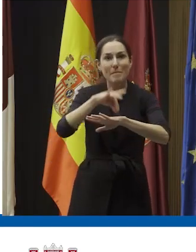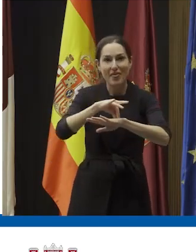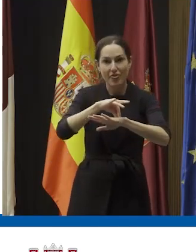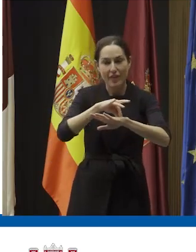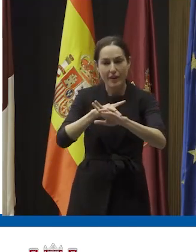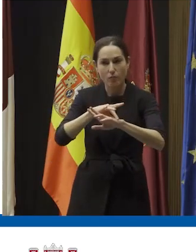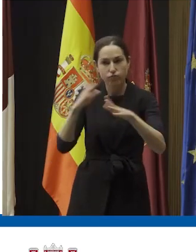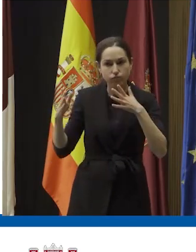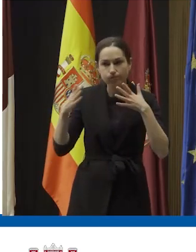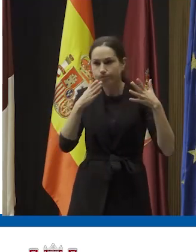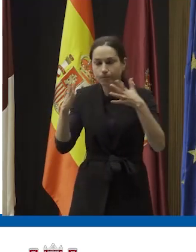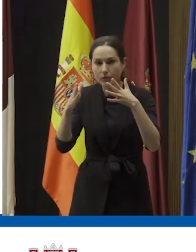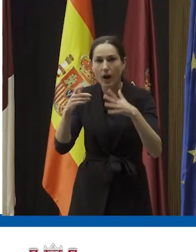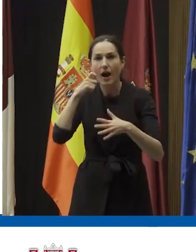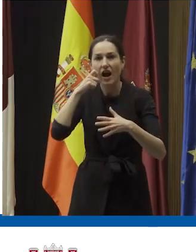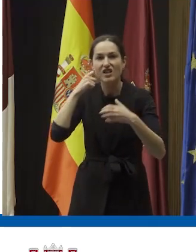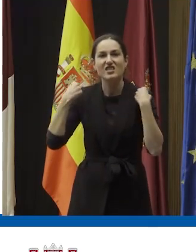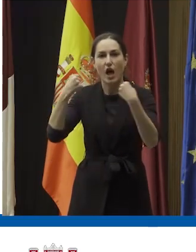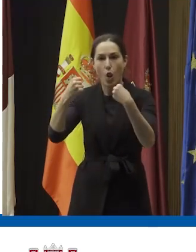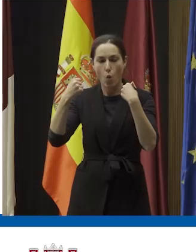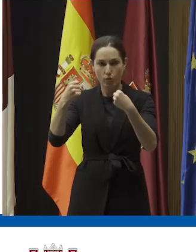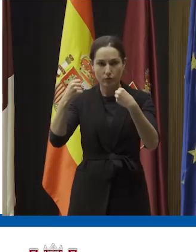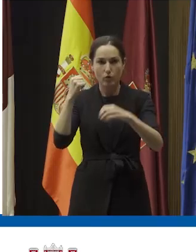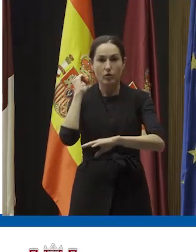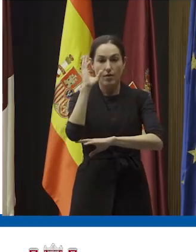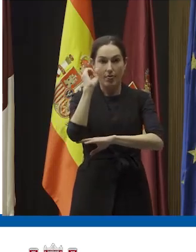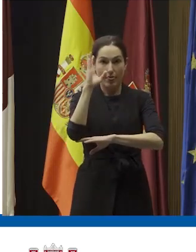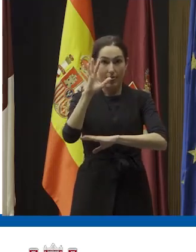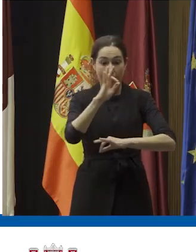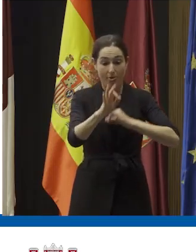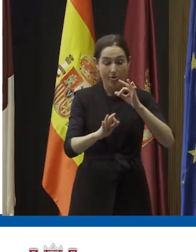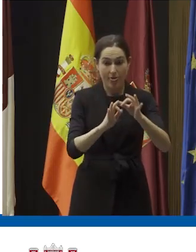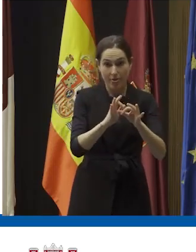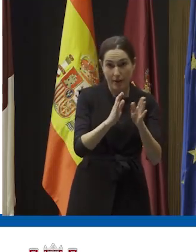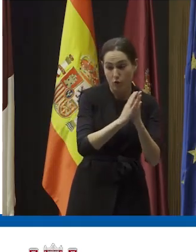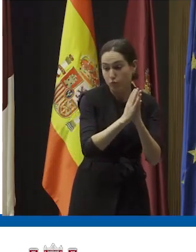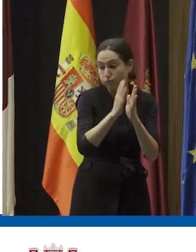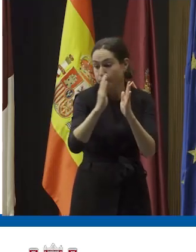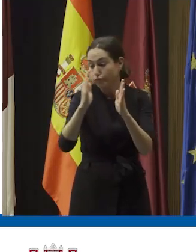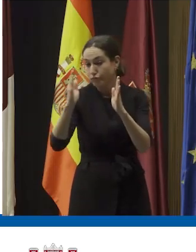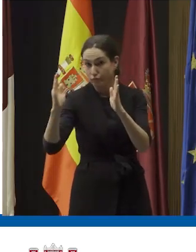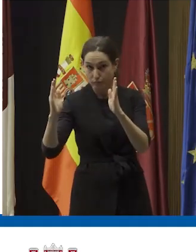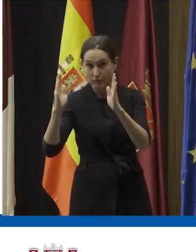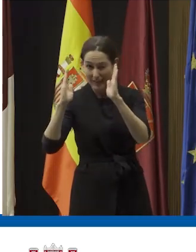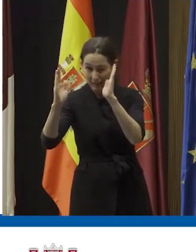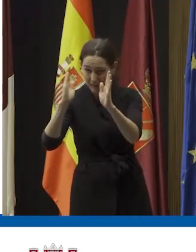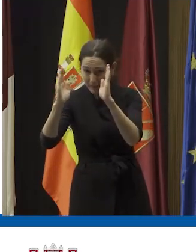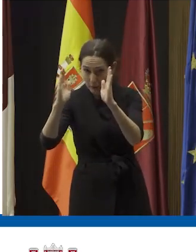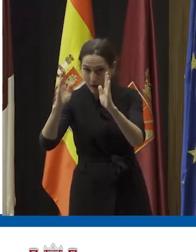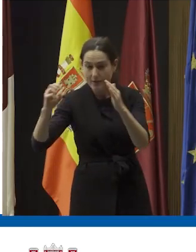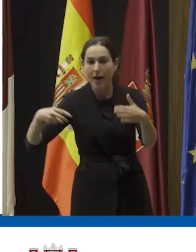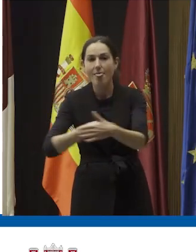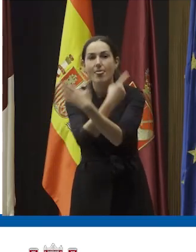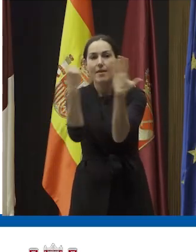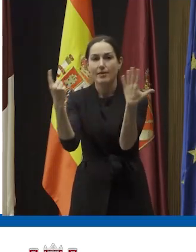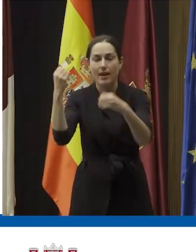salud. Un monográfico, un miniciclo con el que llegaremos hasta el próximo 16 de diciembre, justo